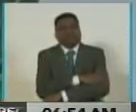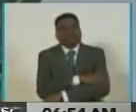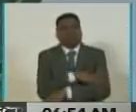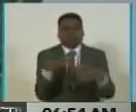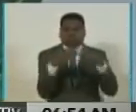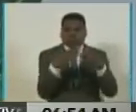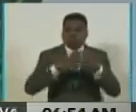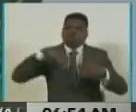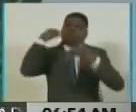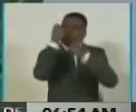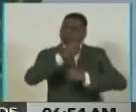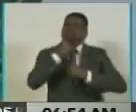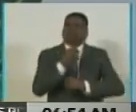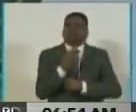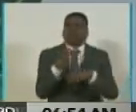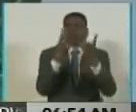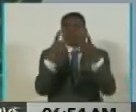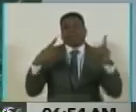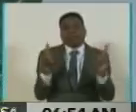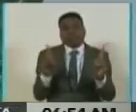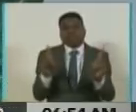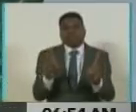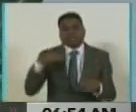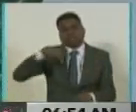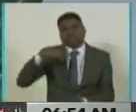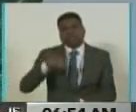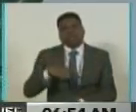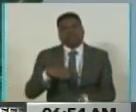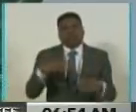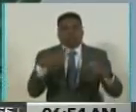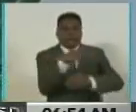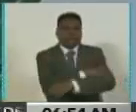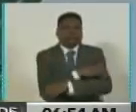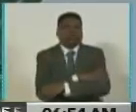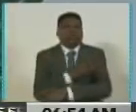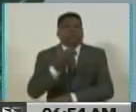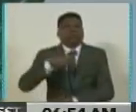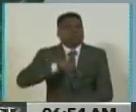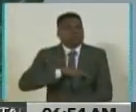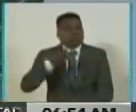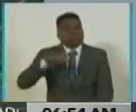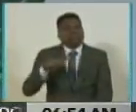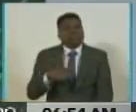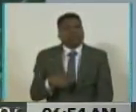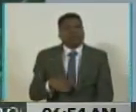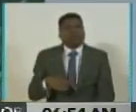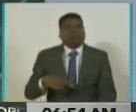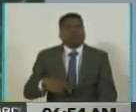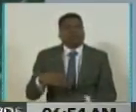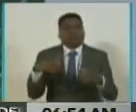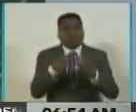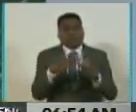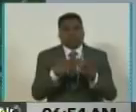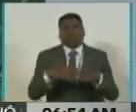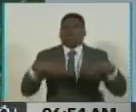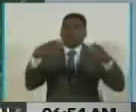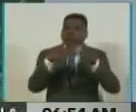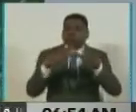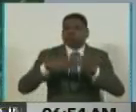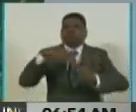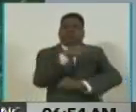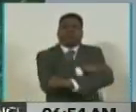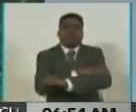así. En una democracia es necesaria la oposición, y nosotros necesitamos, los venezolanos y las venezolanas, una oposición consolidada, con una